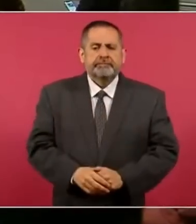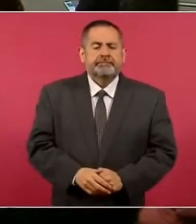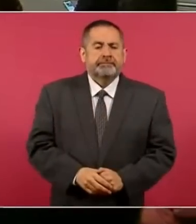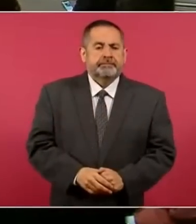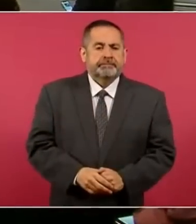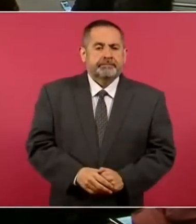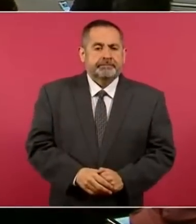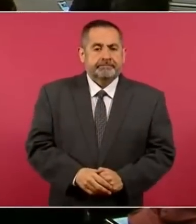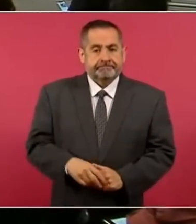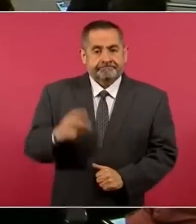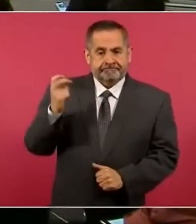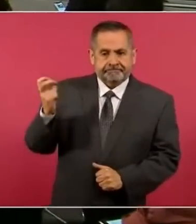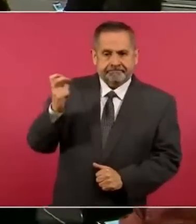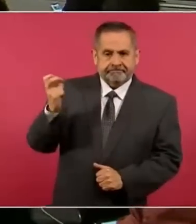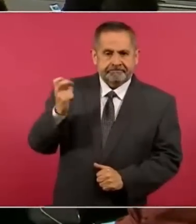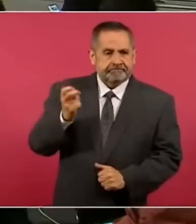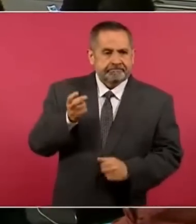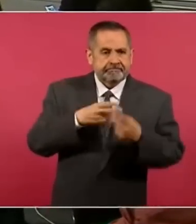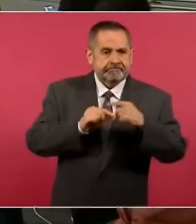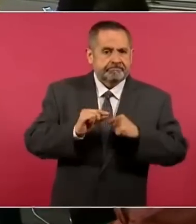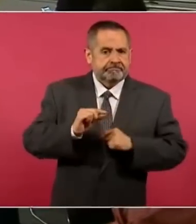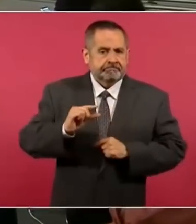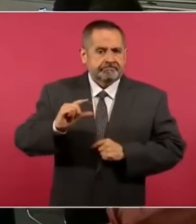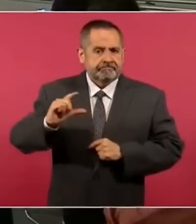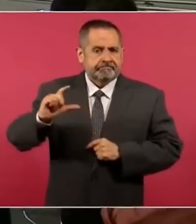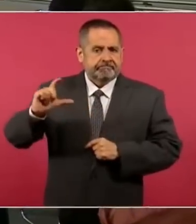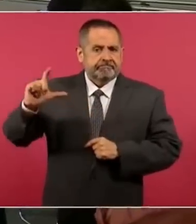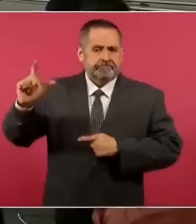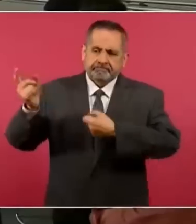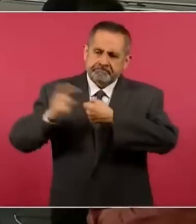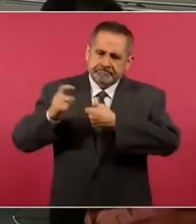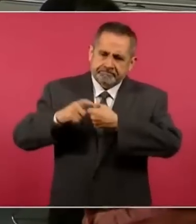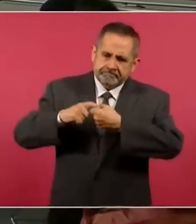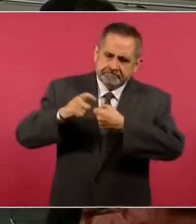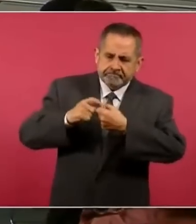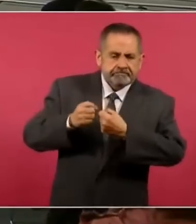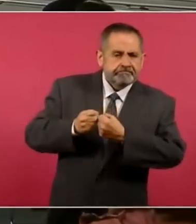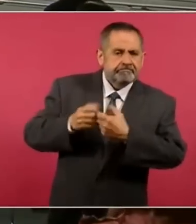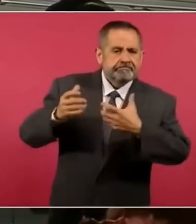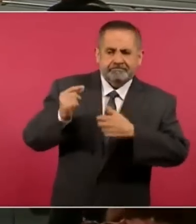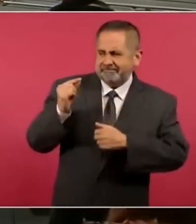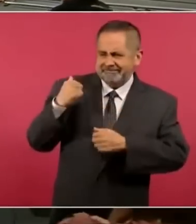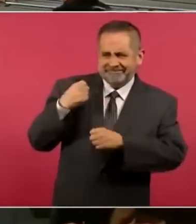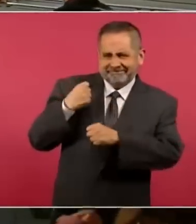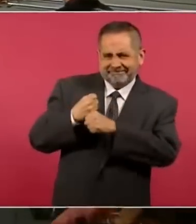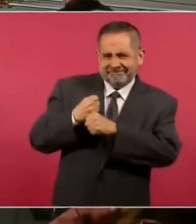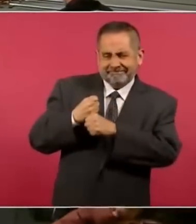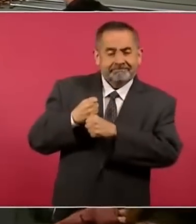Y este ha sido el comportamiento en los últimos años,